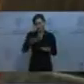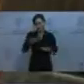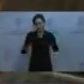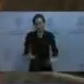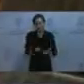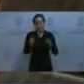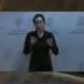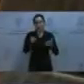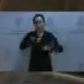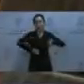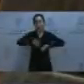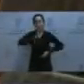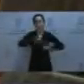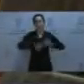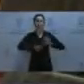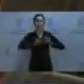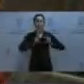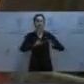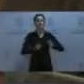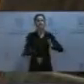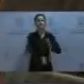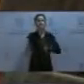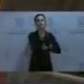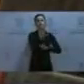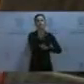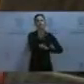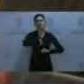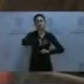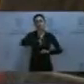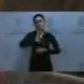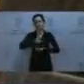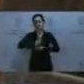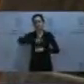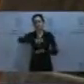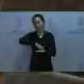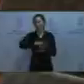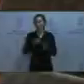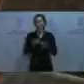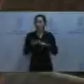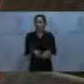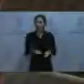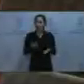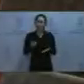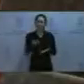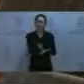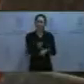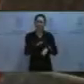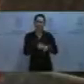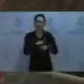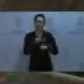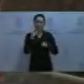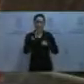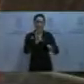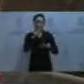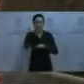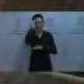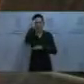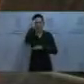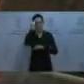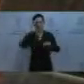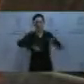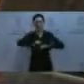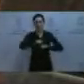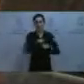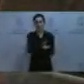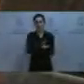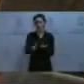movimiento asociativo específico. Desde nuestra consejería se ayuda y se apoya en sus planteamientos a dos asociaciones,